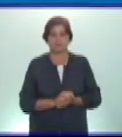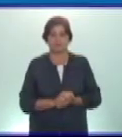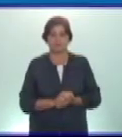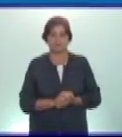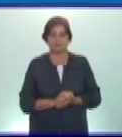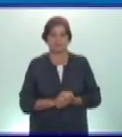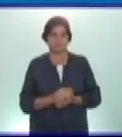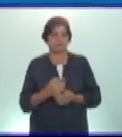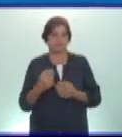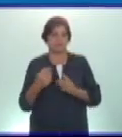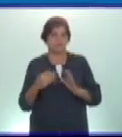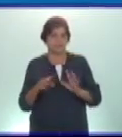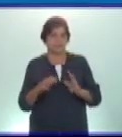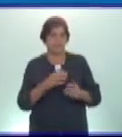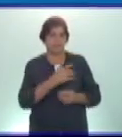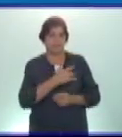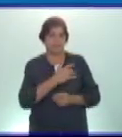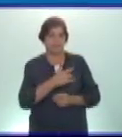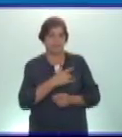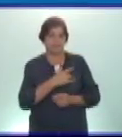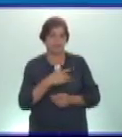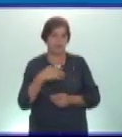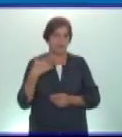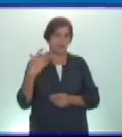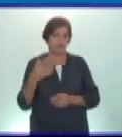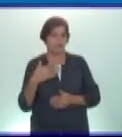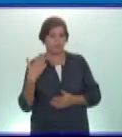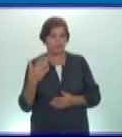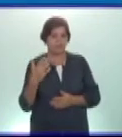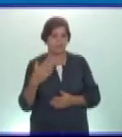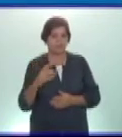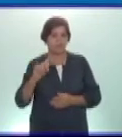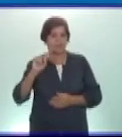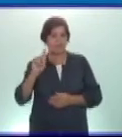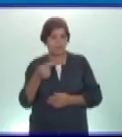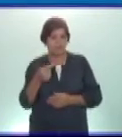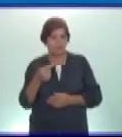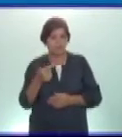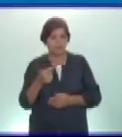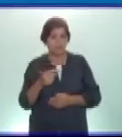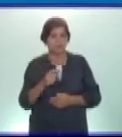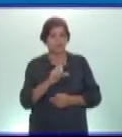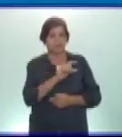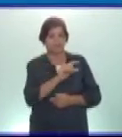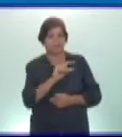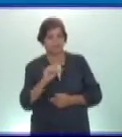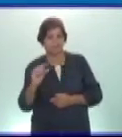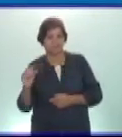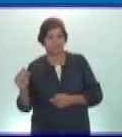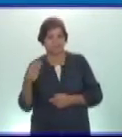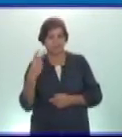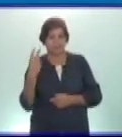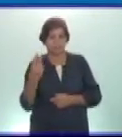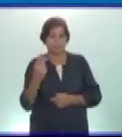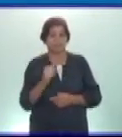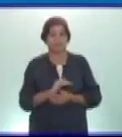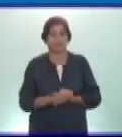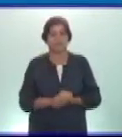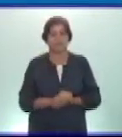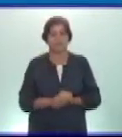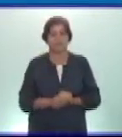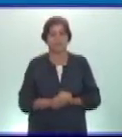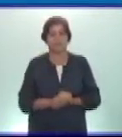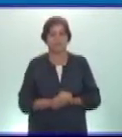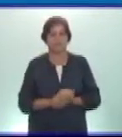Dice la oración: se había enamorado locamente de la coma de la segunda oración. Vamos